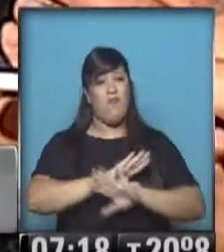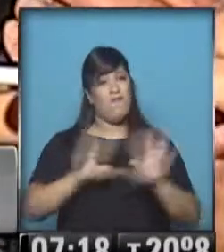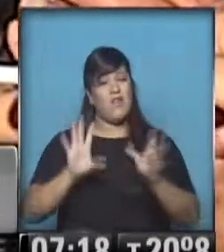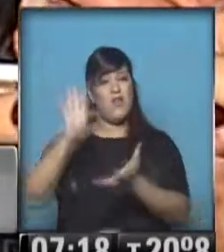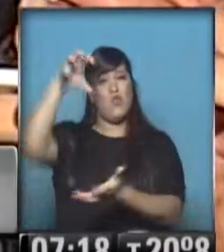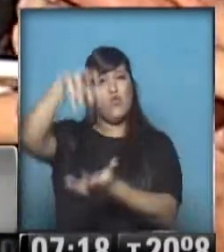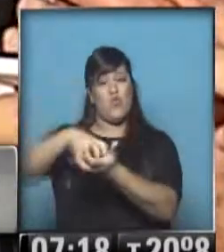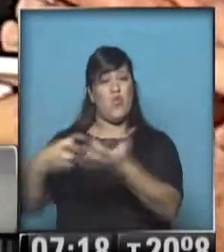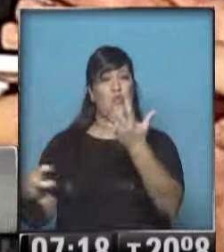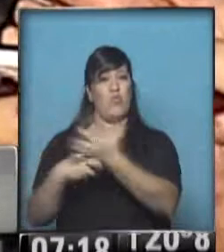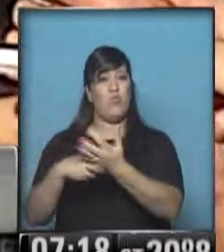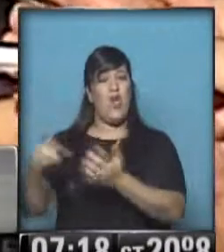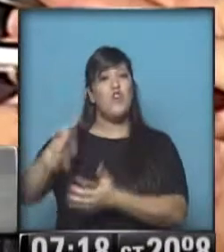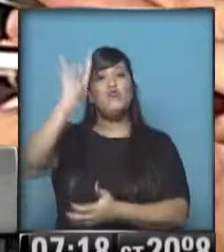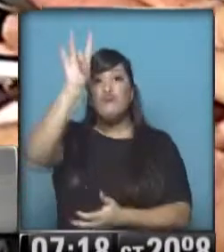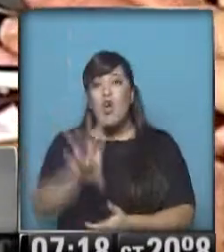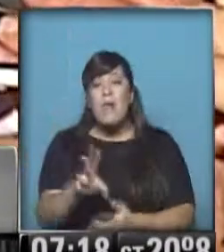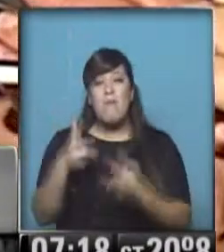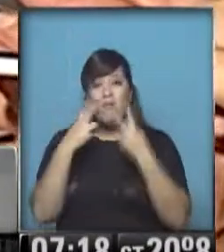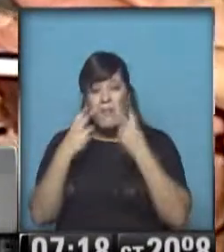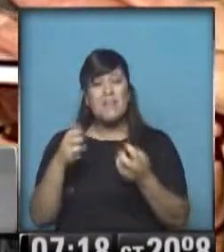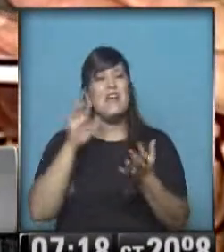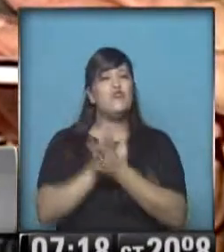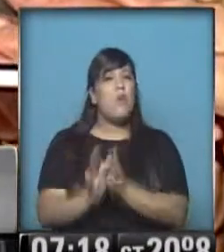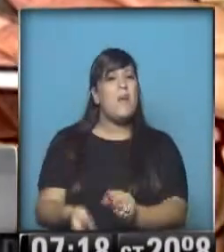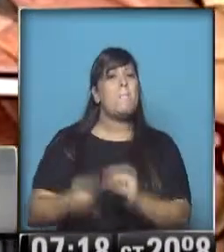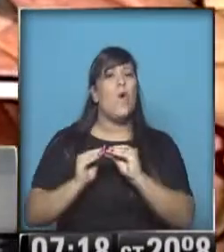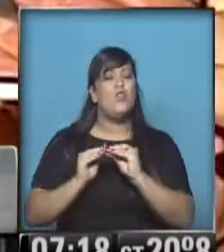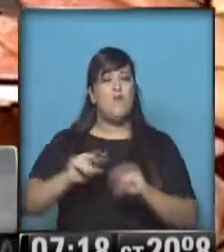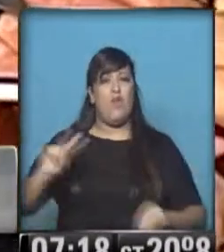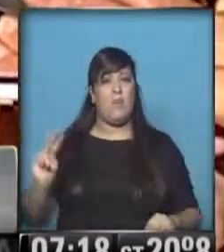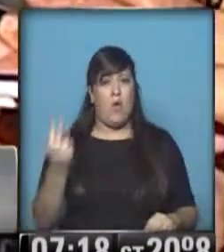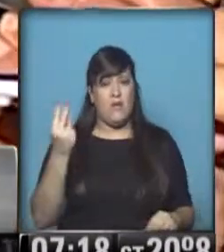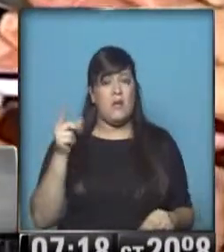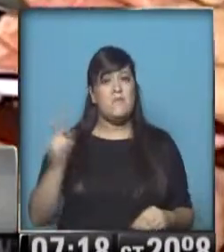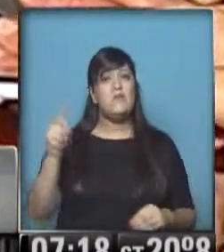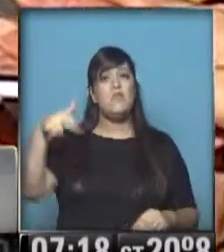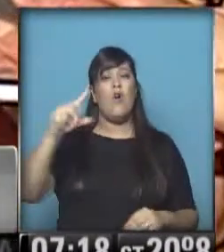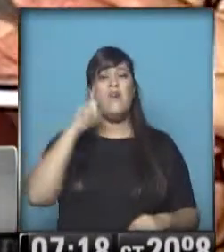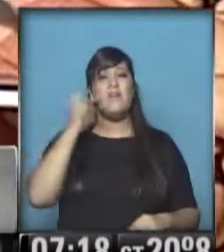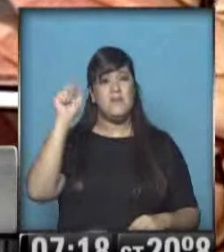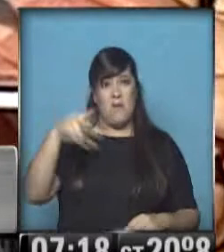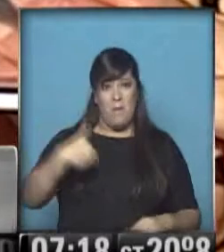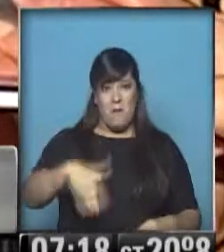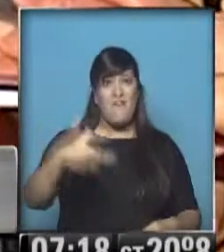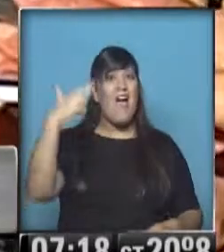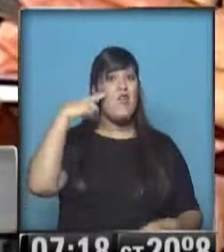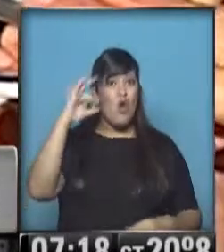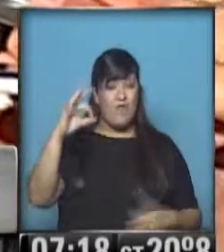instrucción, que solamente investiga la causa de la muerte del fiscal Nisman. Ya va a haber 90 días, van a ser que ya pasaron, con lo